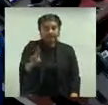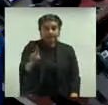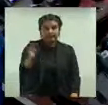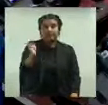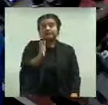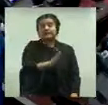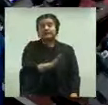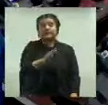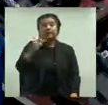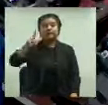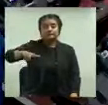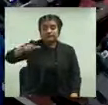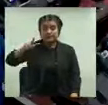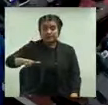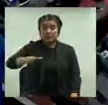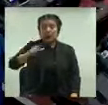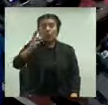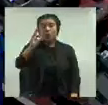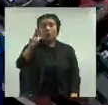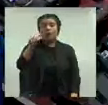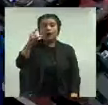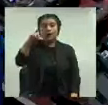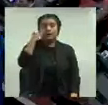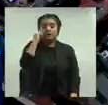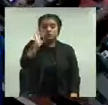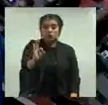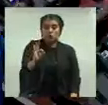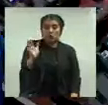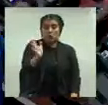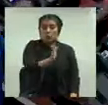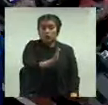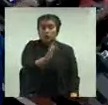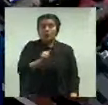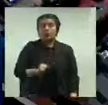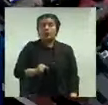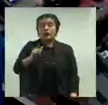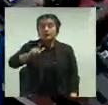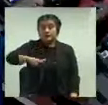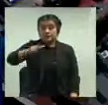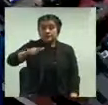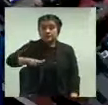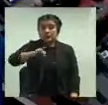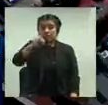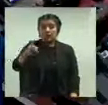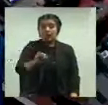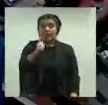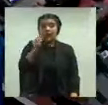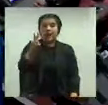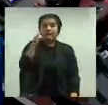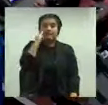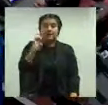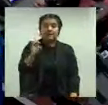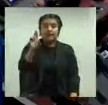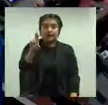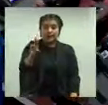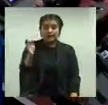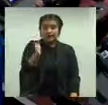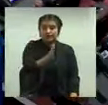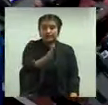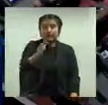García. Licenciado Horacio Joel Avendaño Madrid. Licenciado Javier Estuardo Chacón